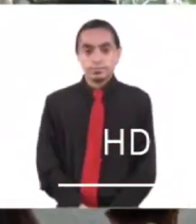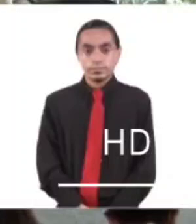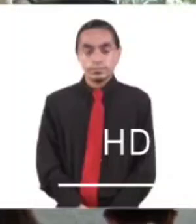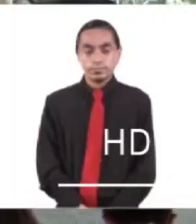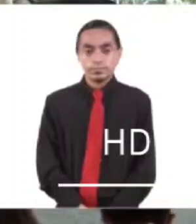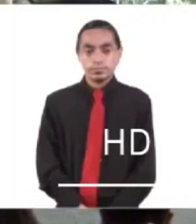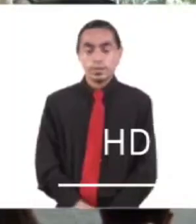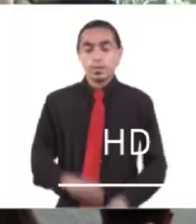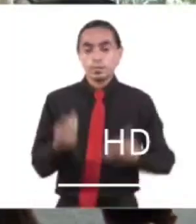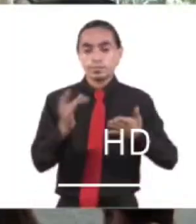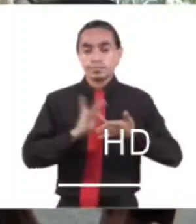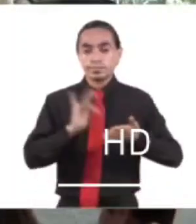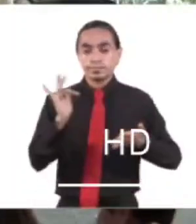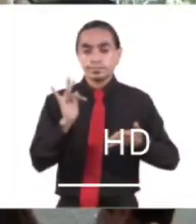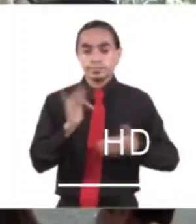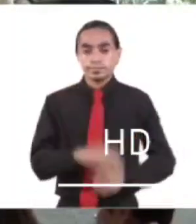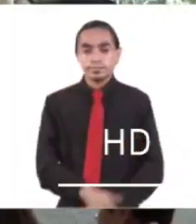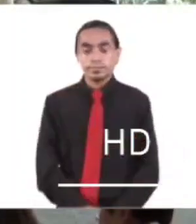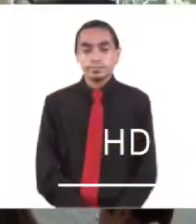Muchas